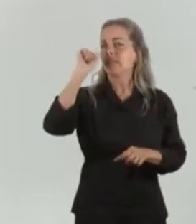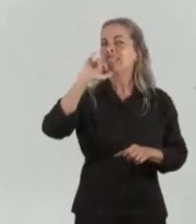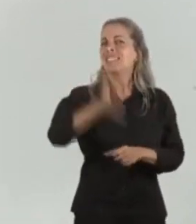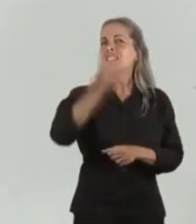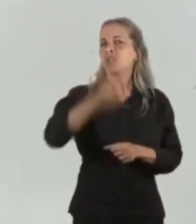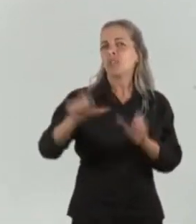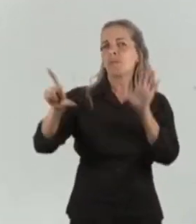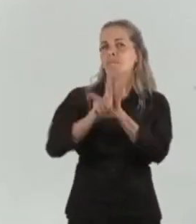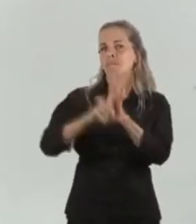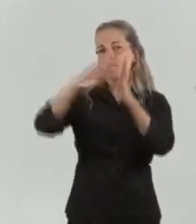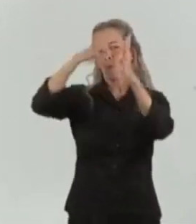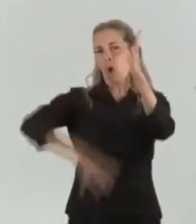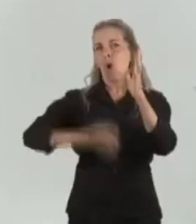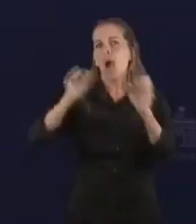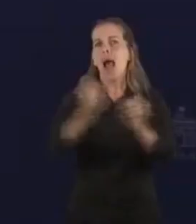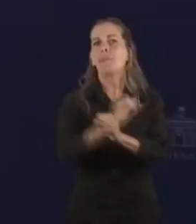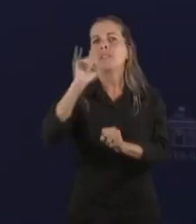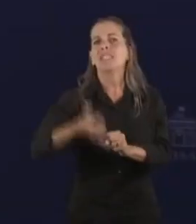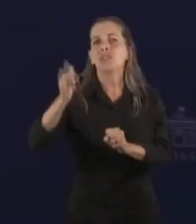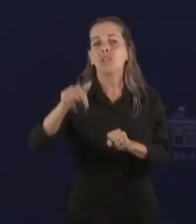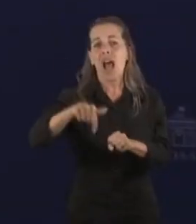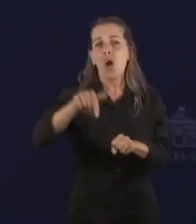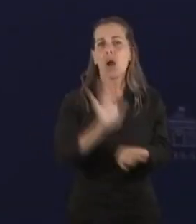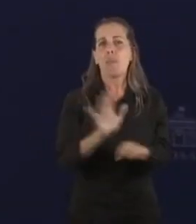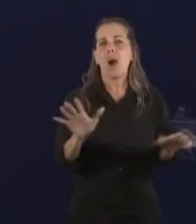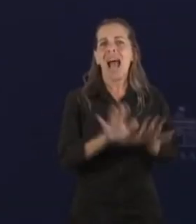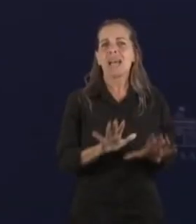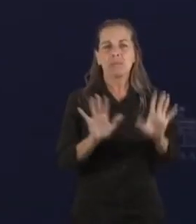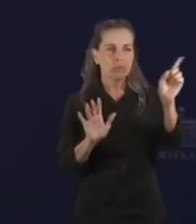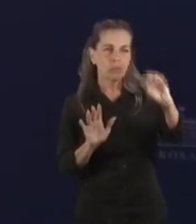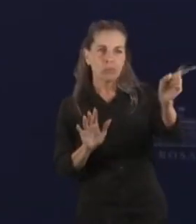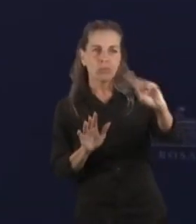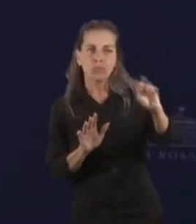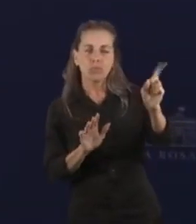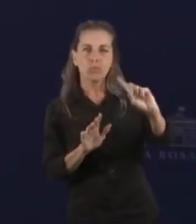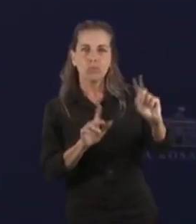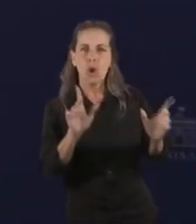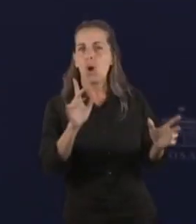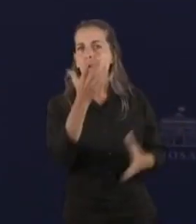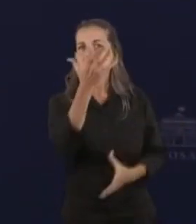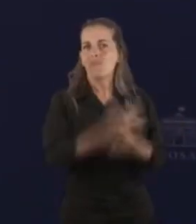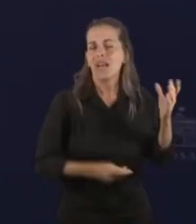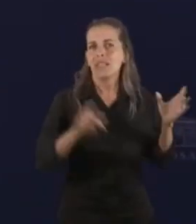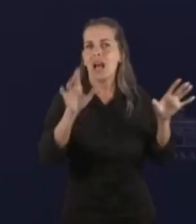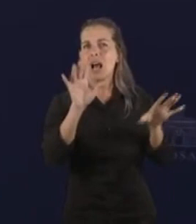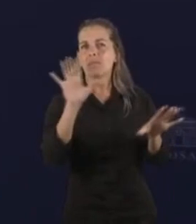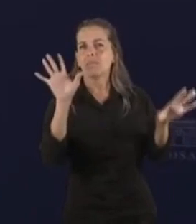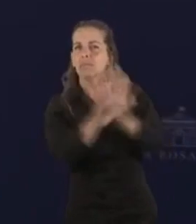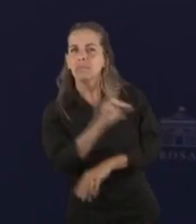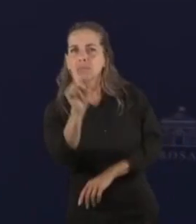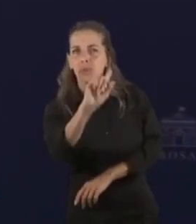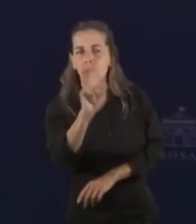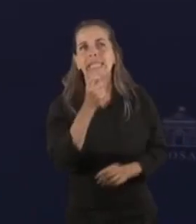que retirar un capítulo tan importante Gracias Es que no hubo ni error de cálculo ni problemas de timing y en tal caso el